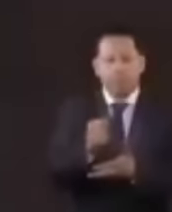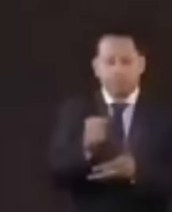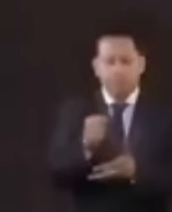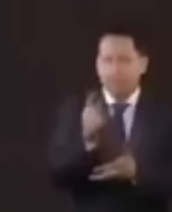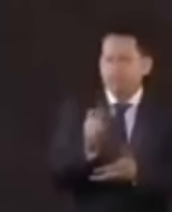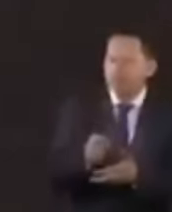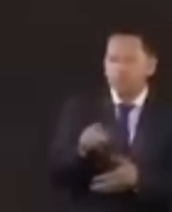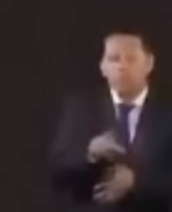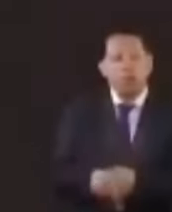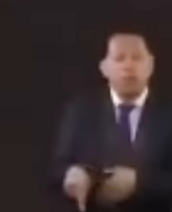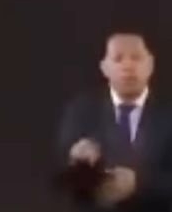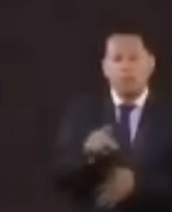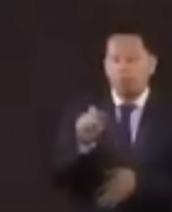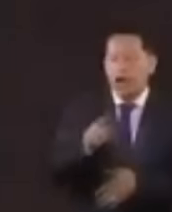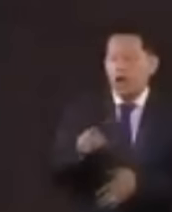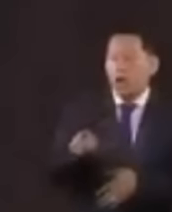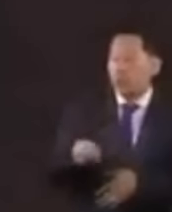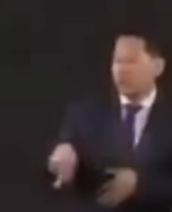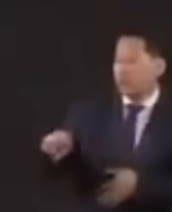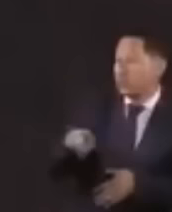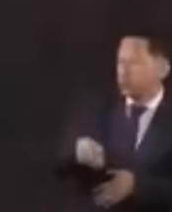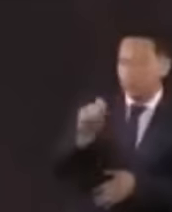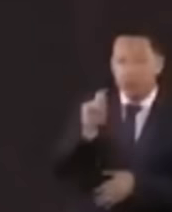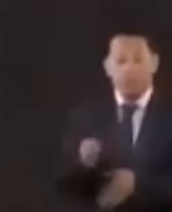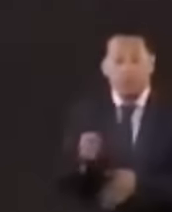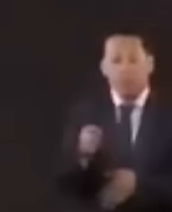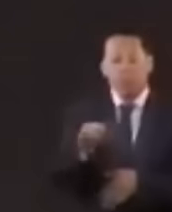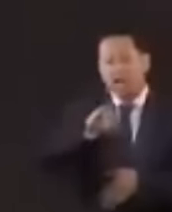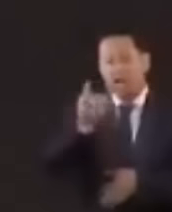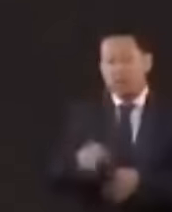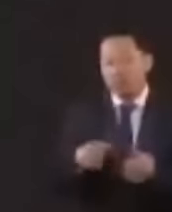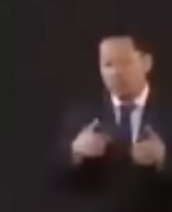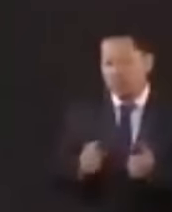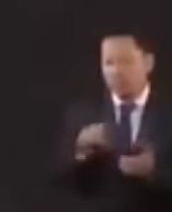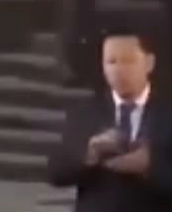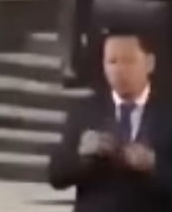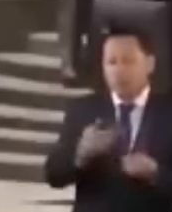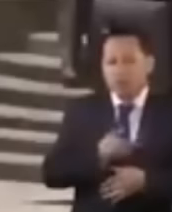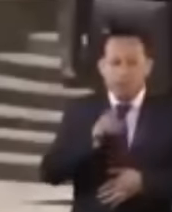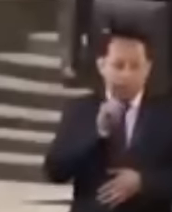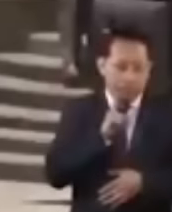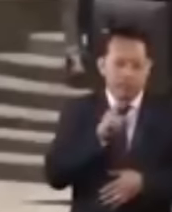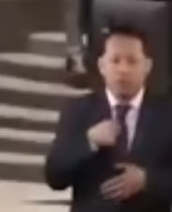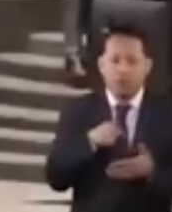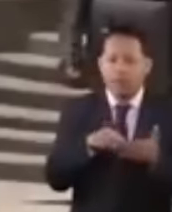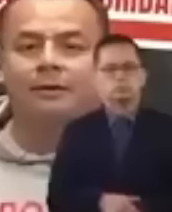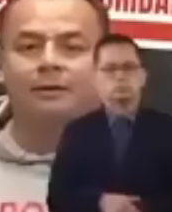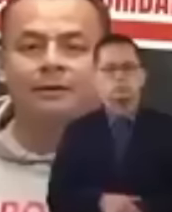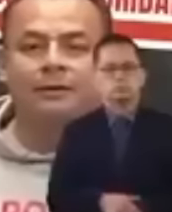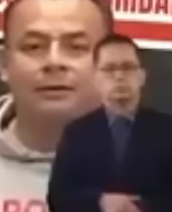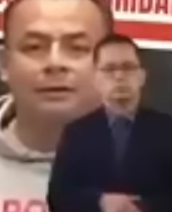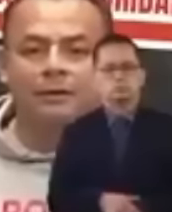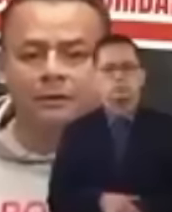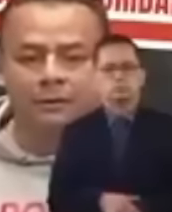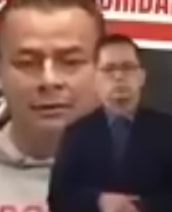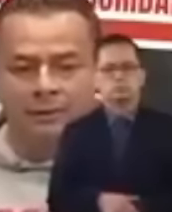del pueblo, algo que ustedes nunca entenderán. Muchas gracias, presidenta. Retiro mi reserva.